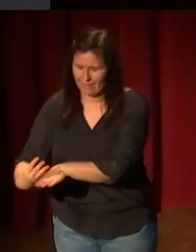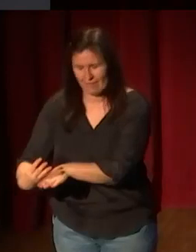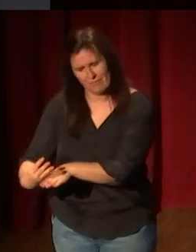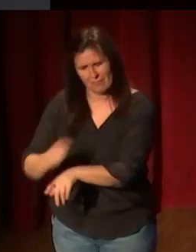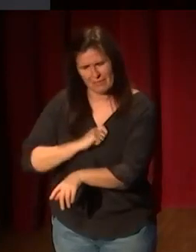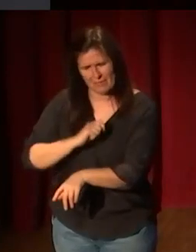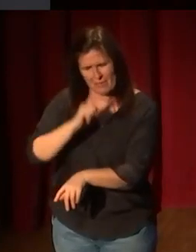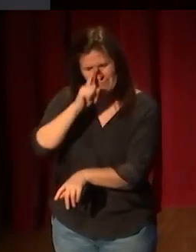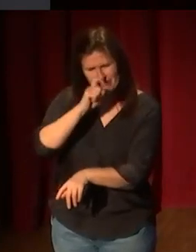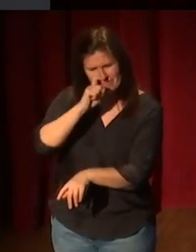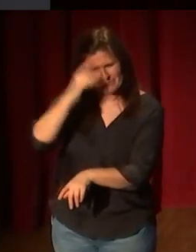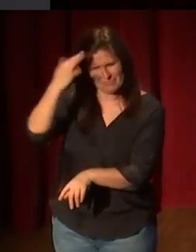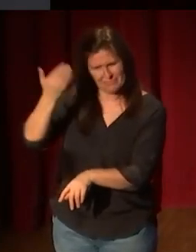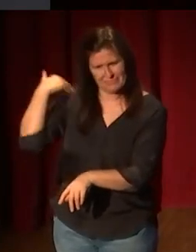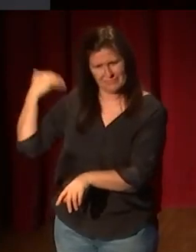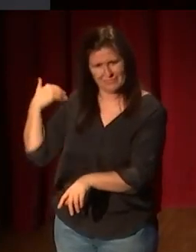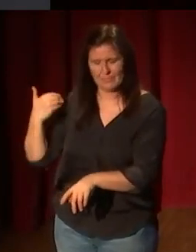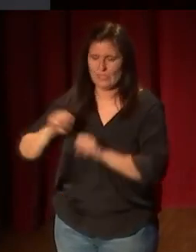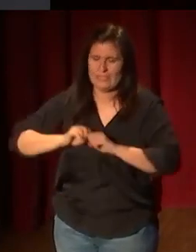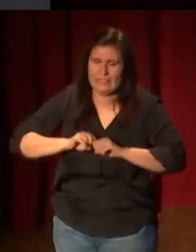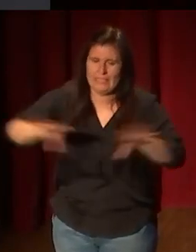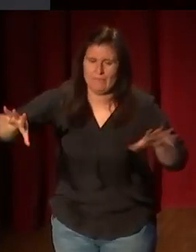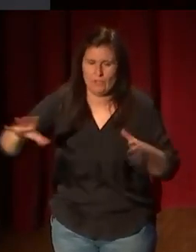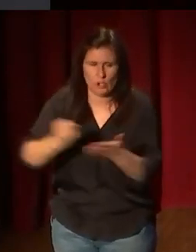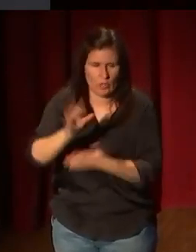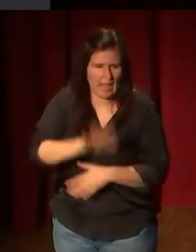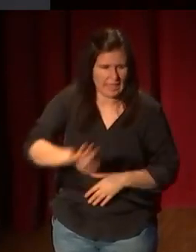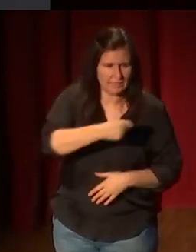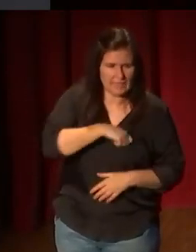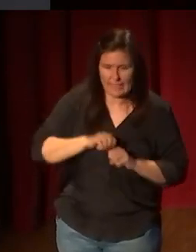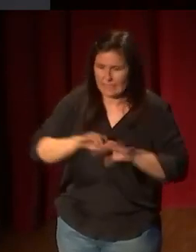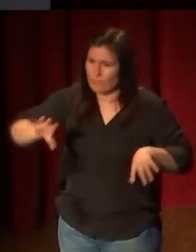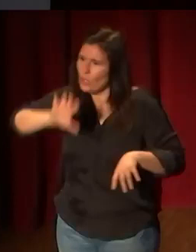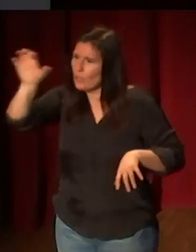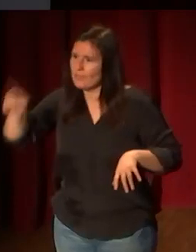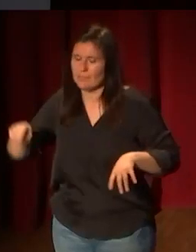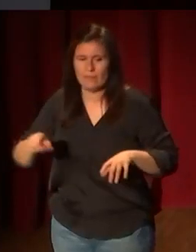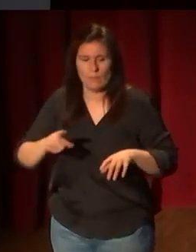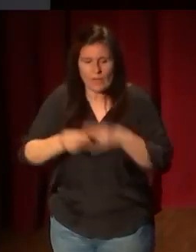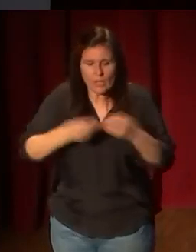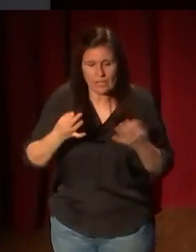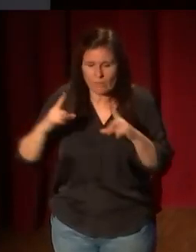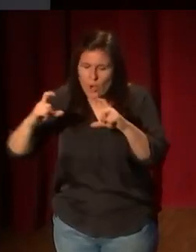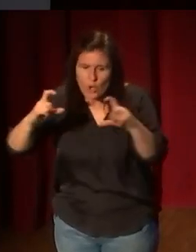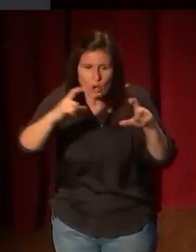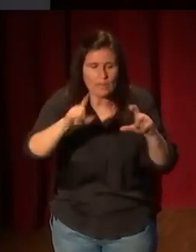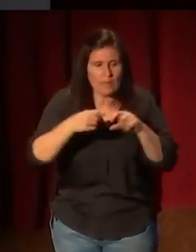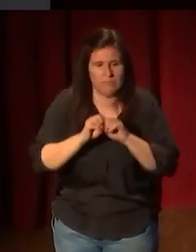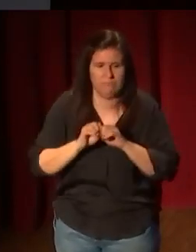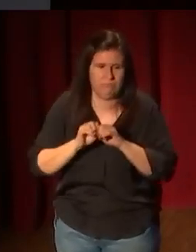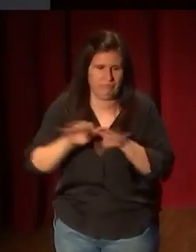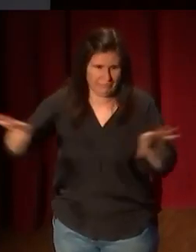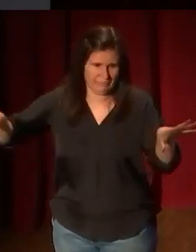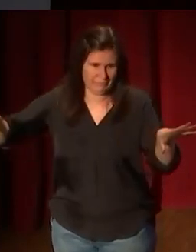la difundió por toda españa y también por toda europa la difundieron los principales fotógrafos de la época y sobre todo jean lauren